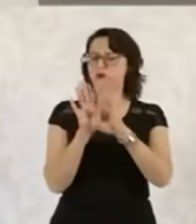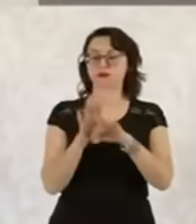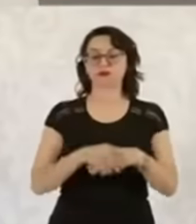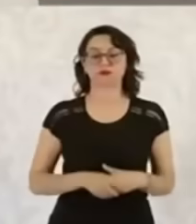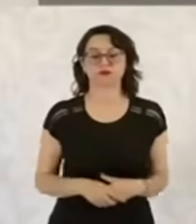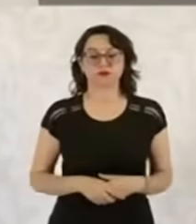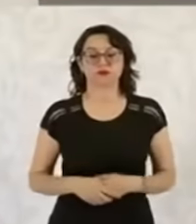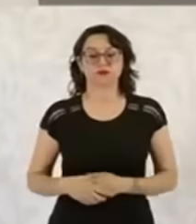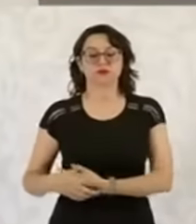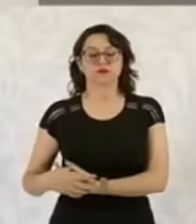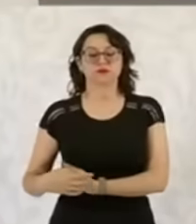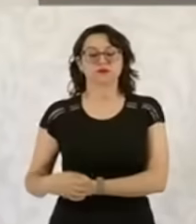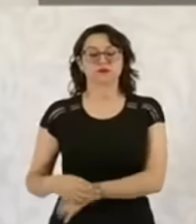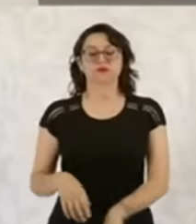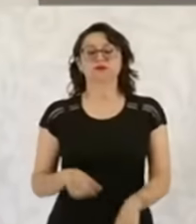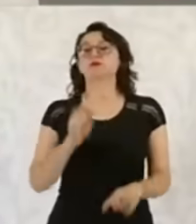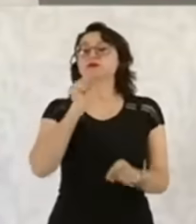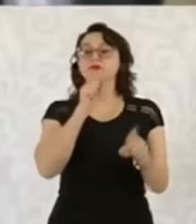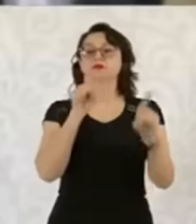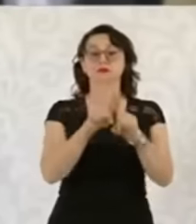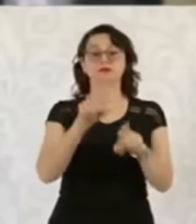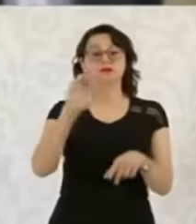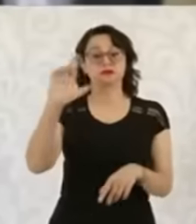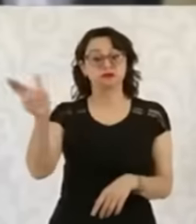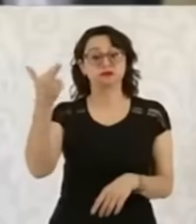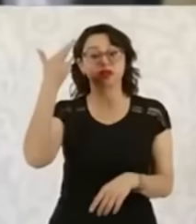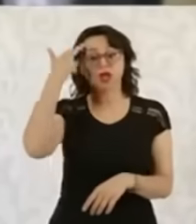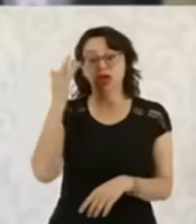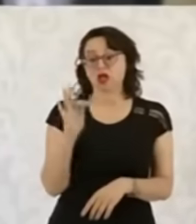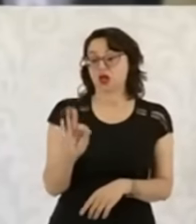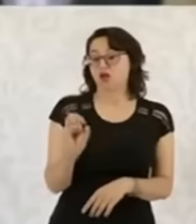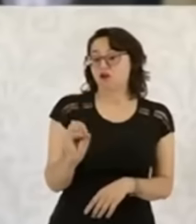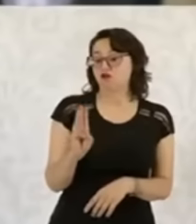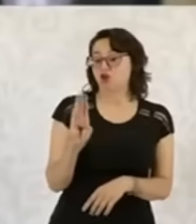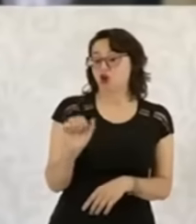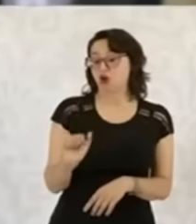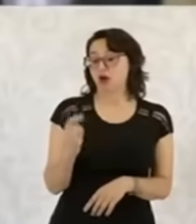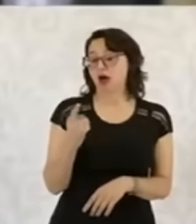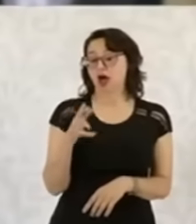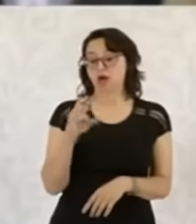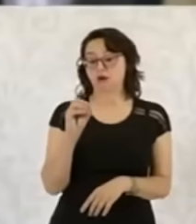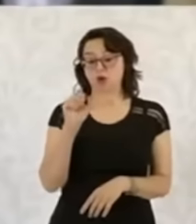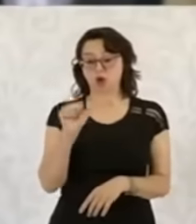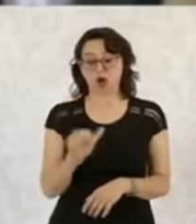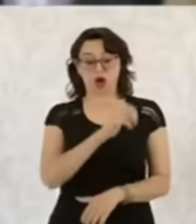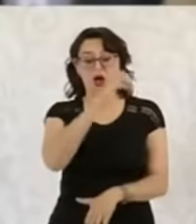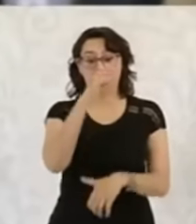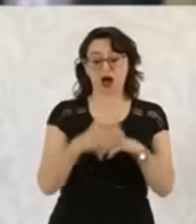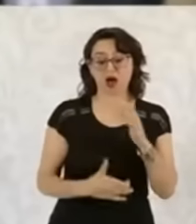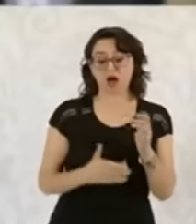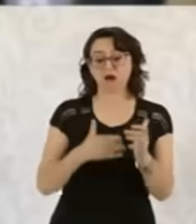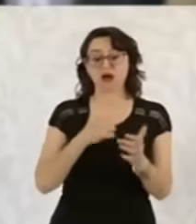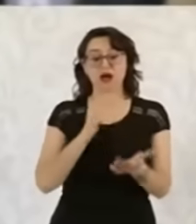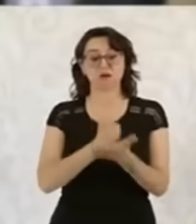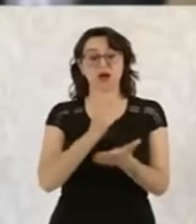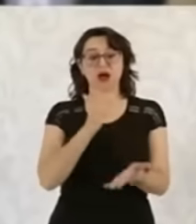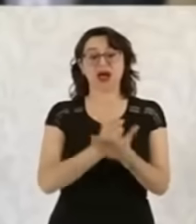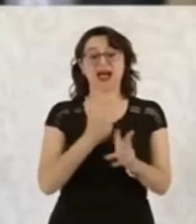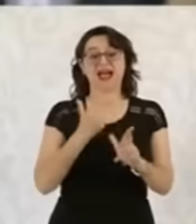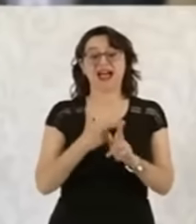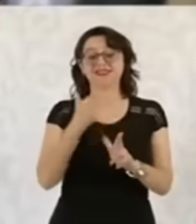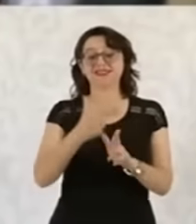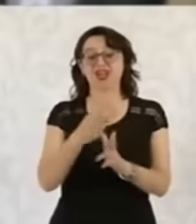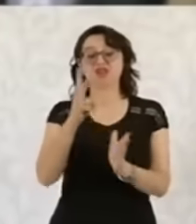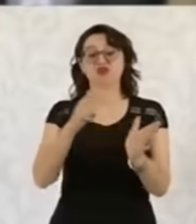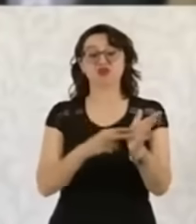Y también recordar que el FOBAPROA se va a acabar de pagar según estimaciones de la Auditoría Superior de la Federación hasta 2042, es decir,